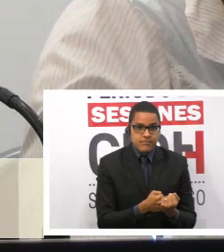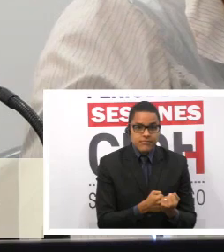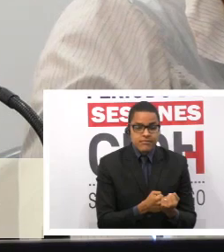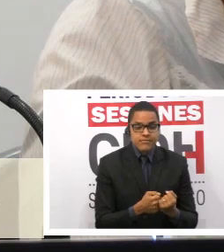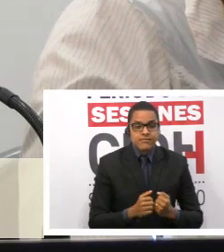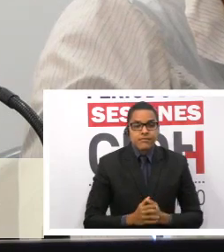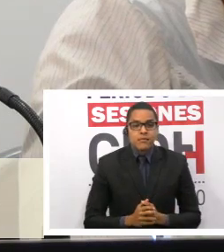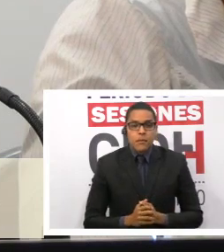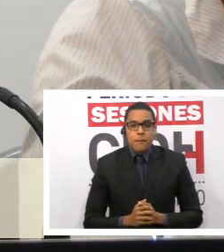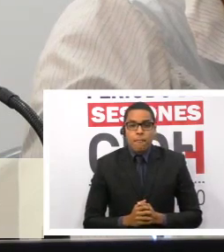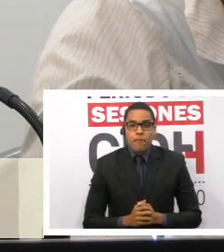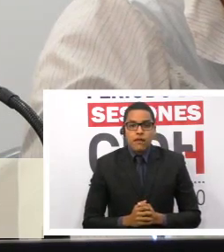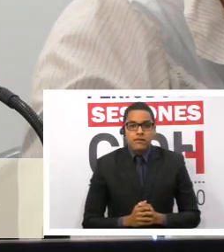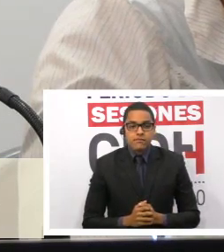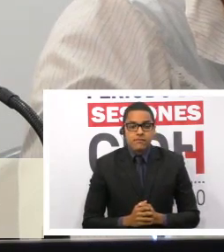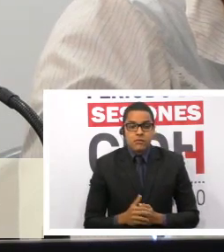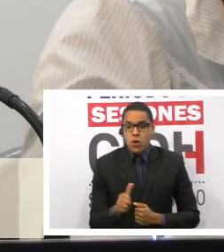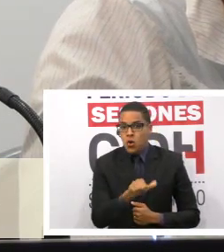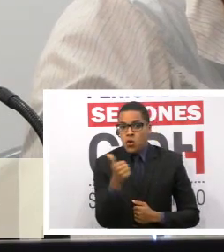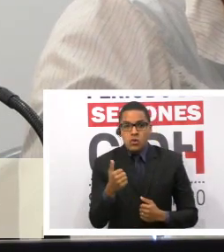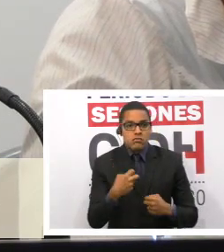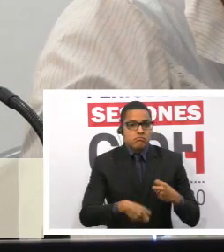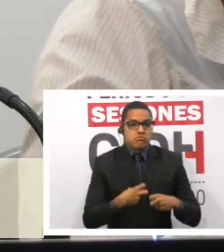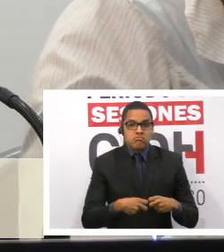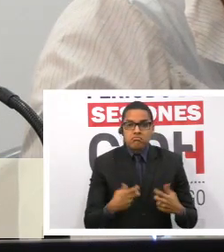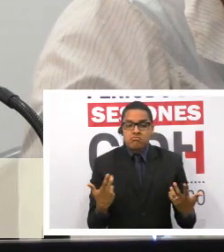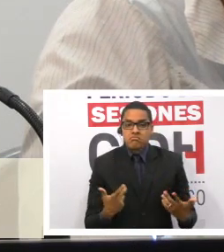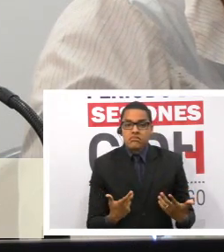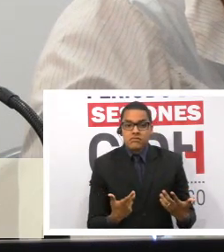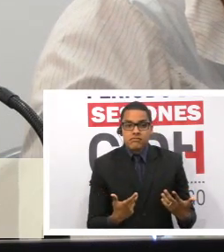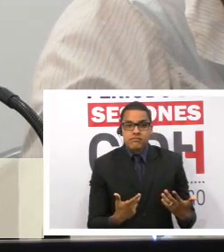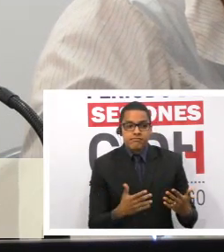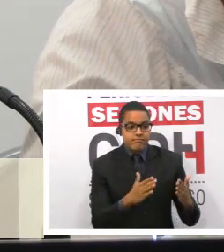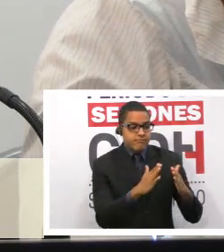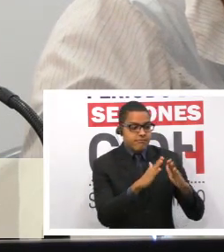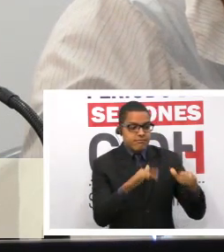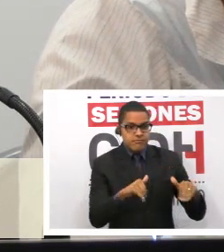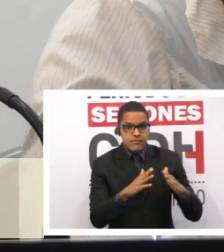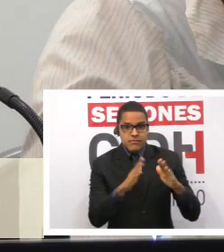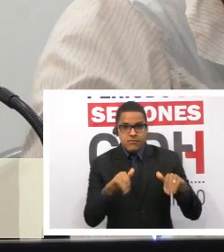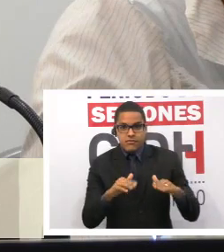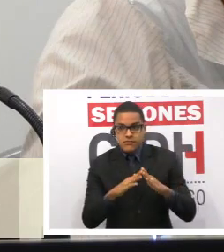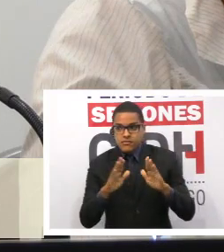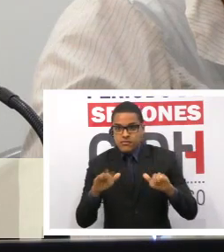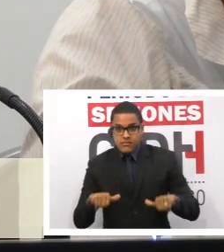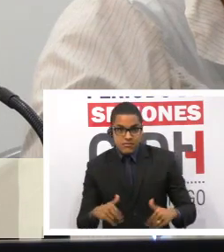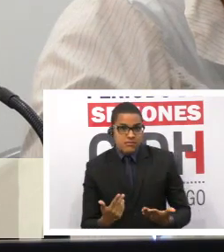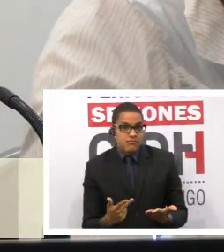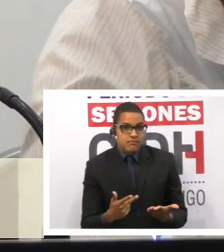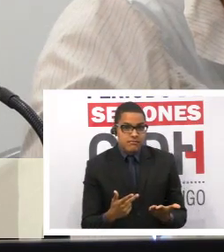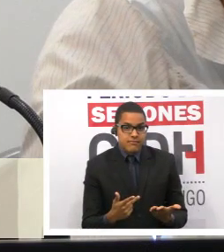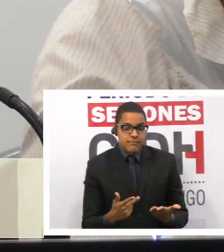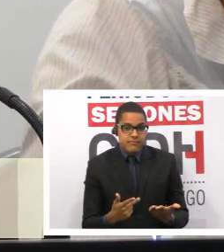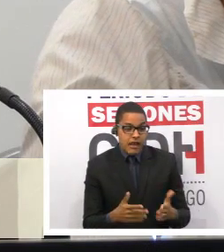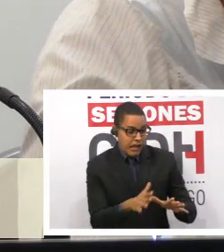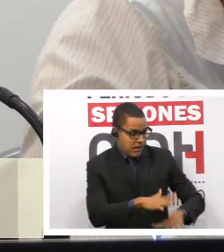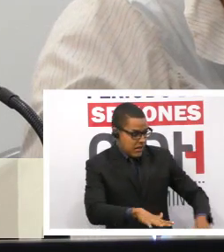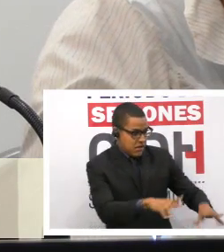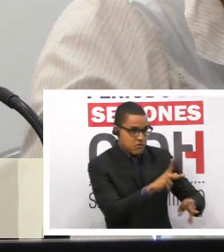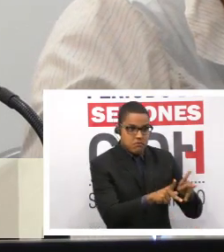sobre la propiedad inmueble ociosa de la provincia de buenos aires tiene impactos negativos en el acceso a la tierra y a la vivienda de los sectores vulnerables